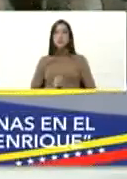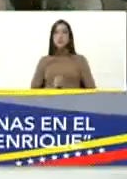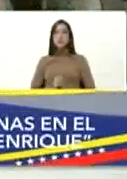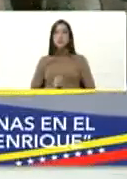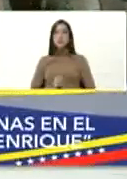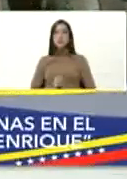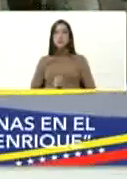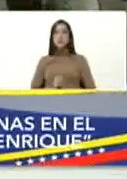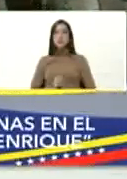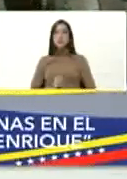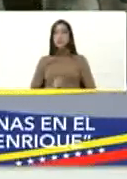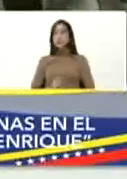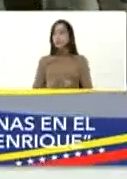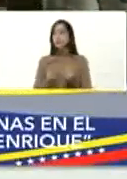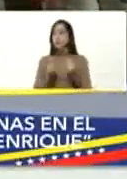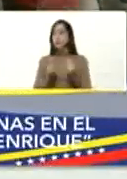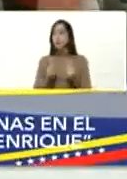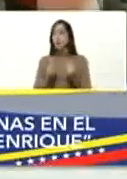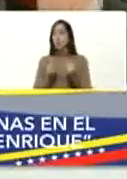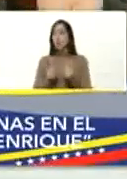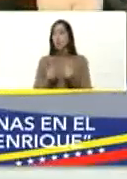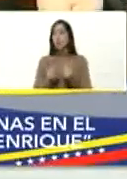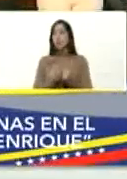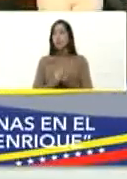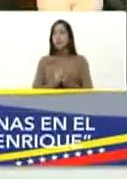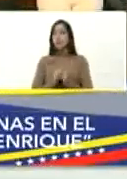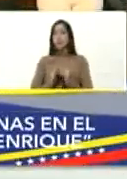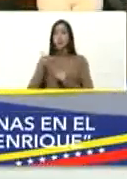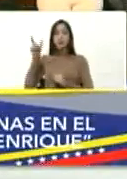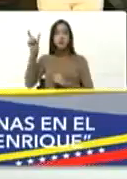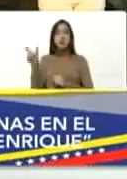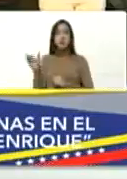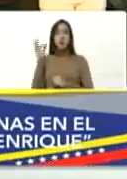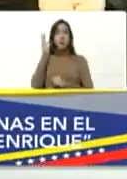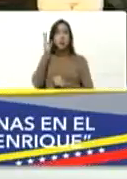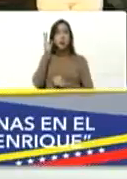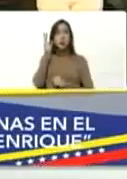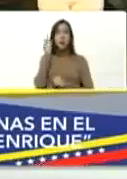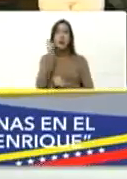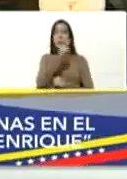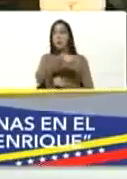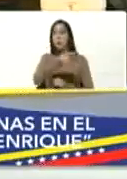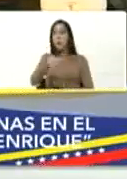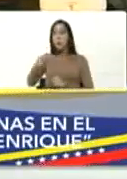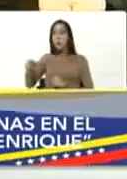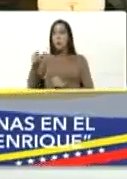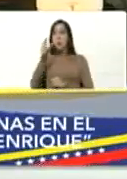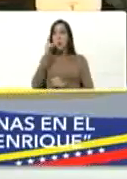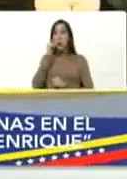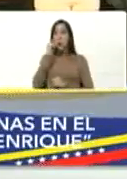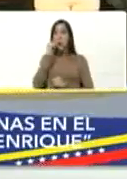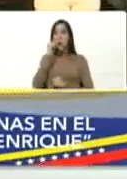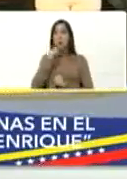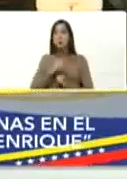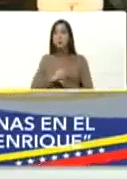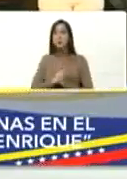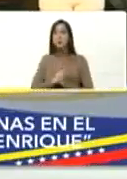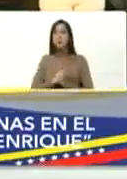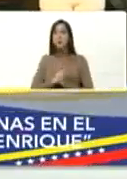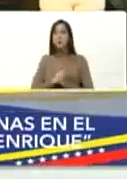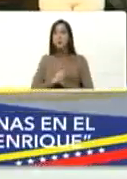A mil, Flor, a miles de Pedros, Juanes, a miles de hombres y